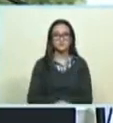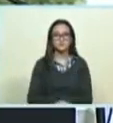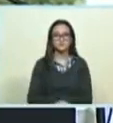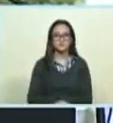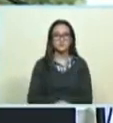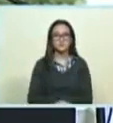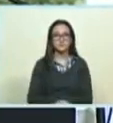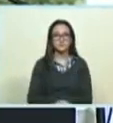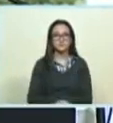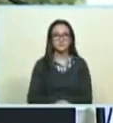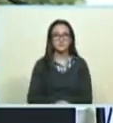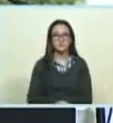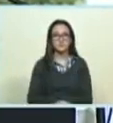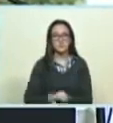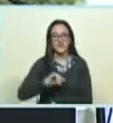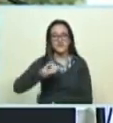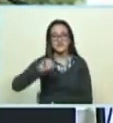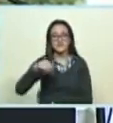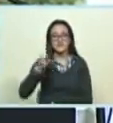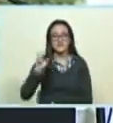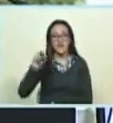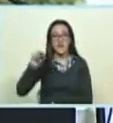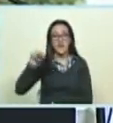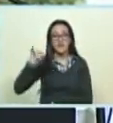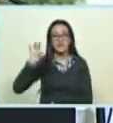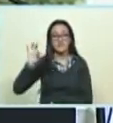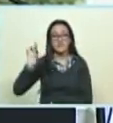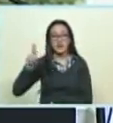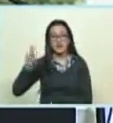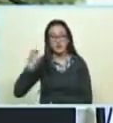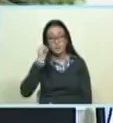Jennifer hace dos propuestas. Una me corresponde a mí.